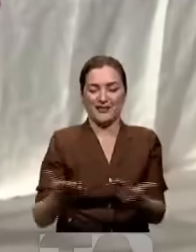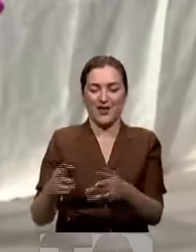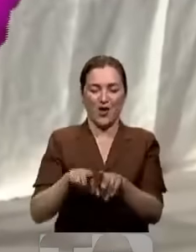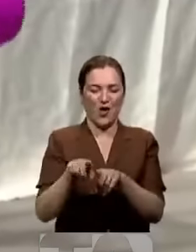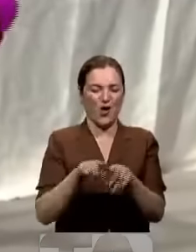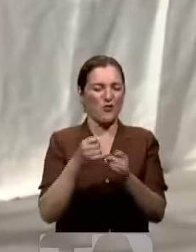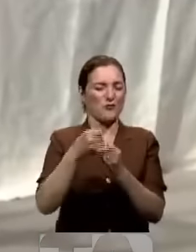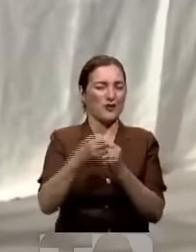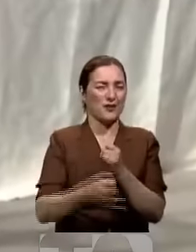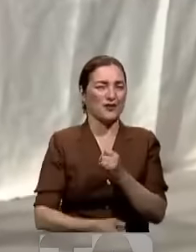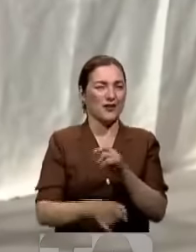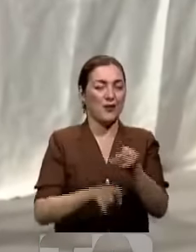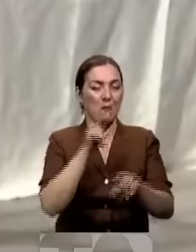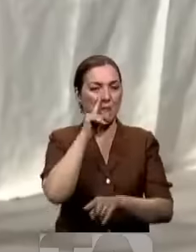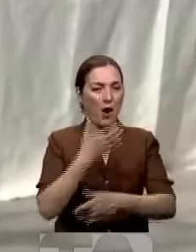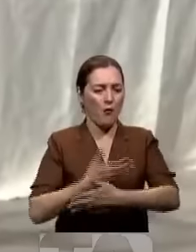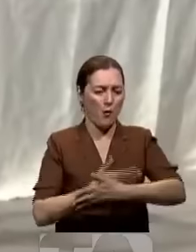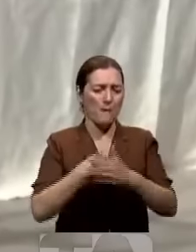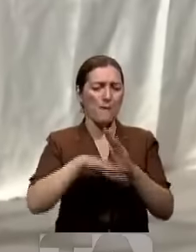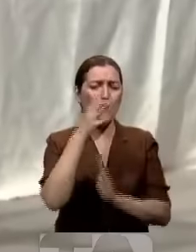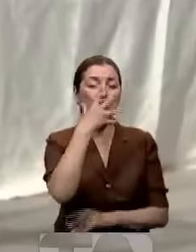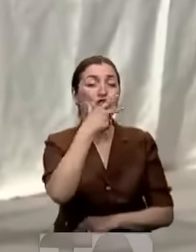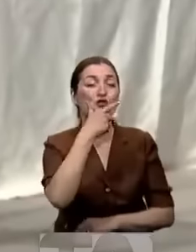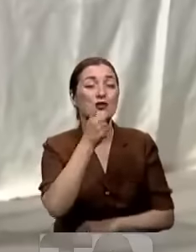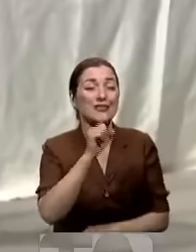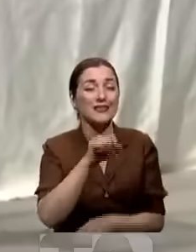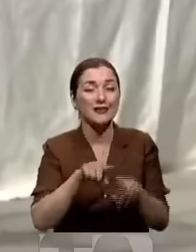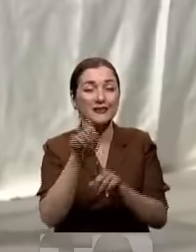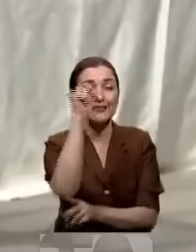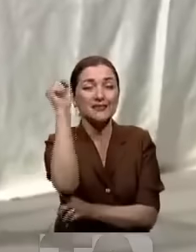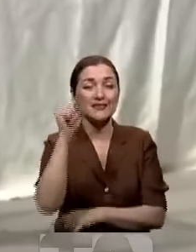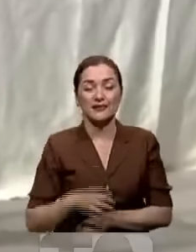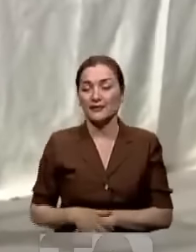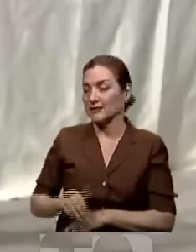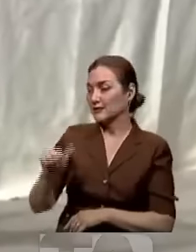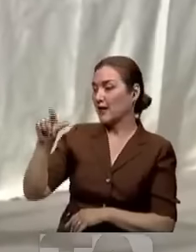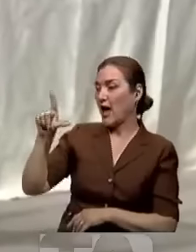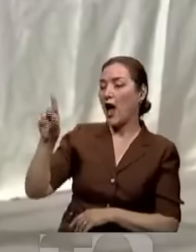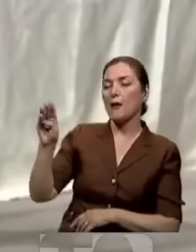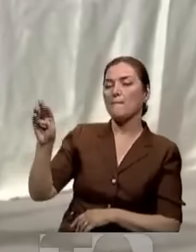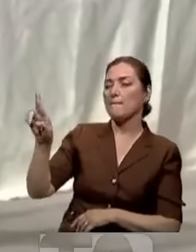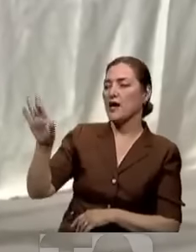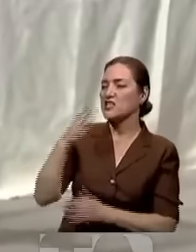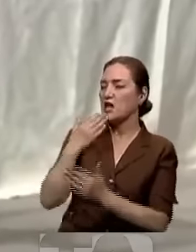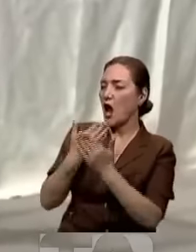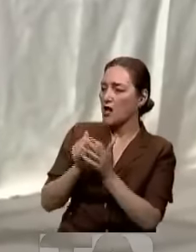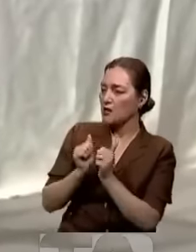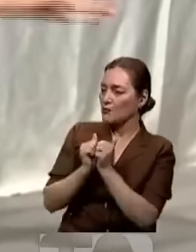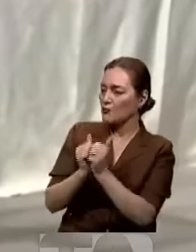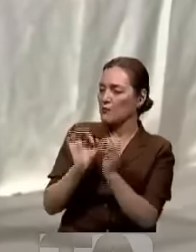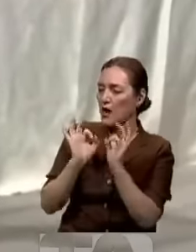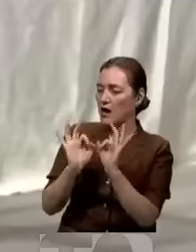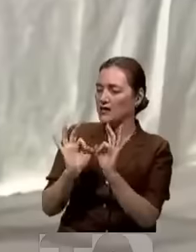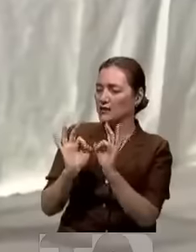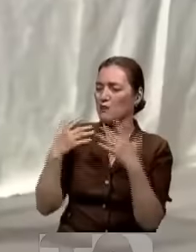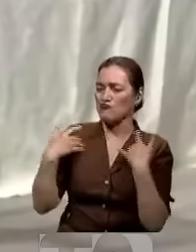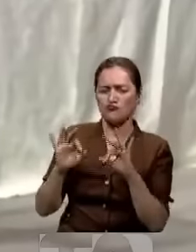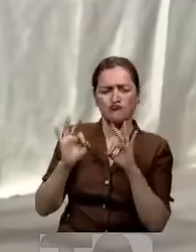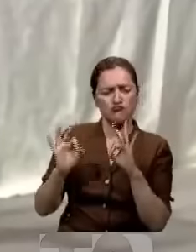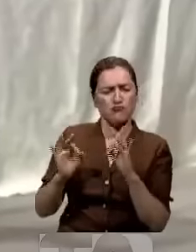este concurso para elegir a la guagua más linda. Mi querido Albert, gracias por acompañarnos siempre en este magno evento. Y